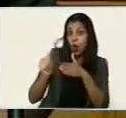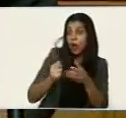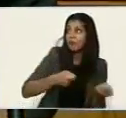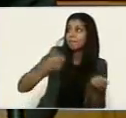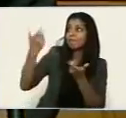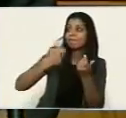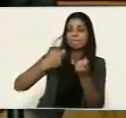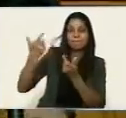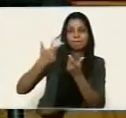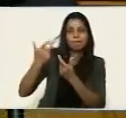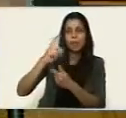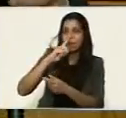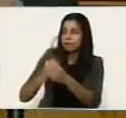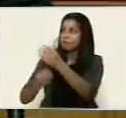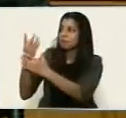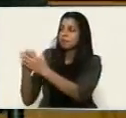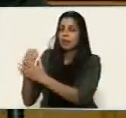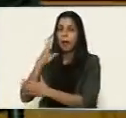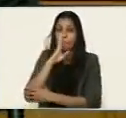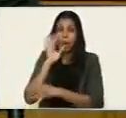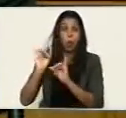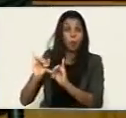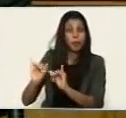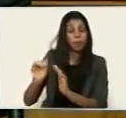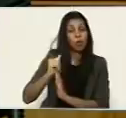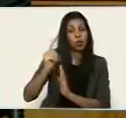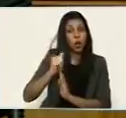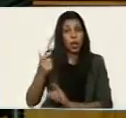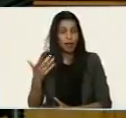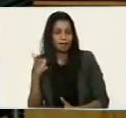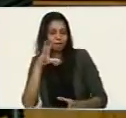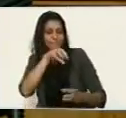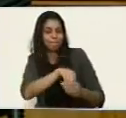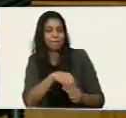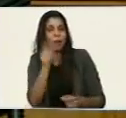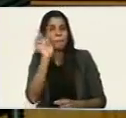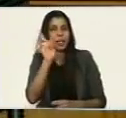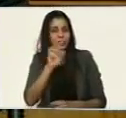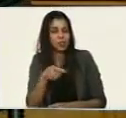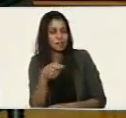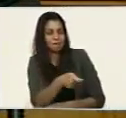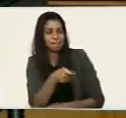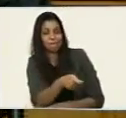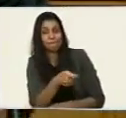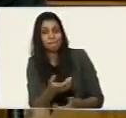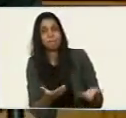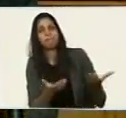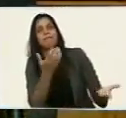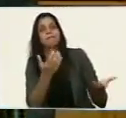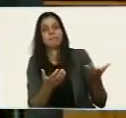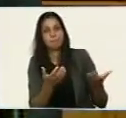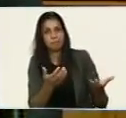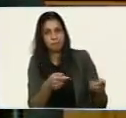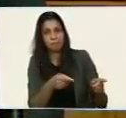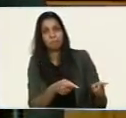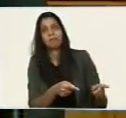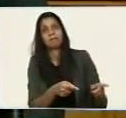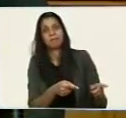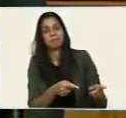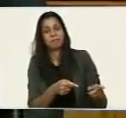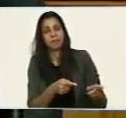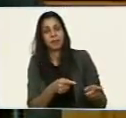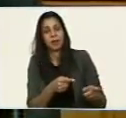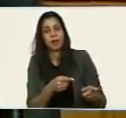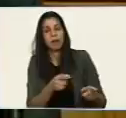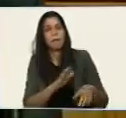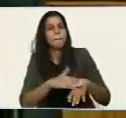Venezuela, y después con esos mismos dólares intentan desestabilizar al país que le dio los dólares.